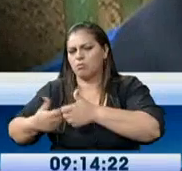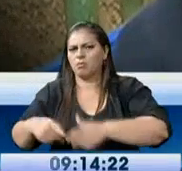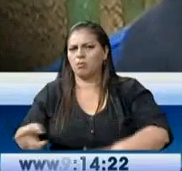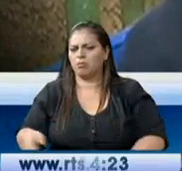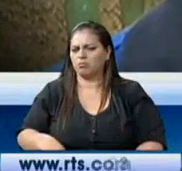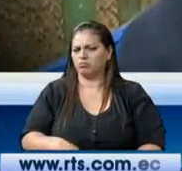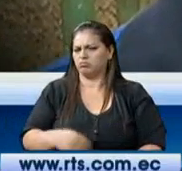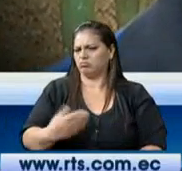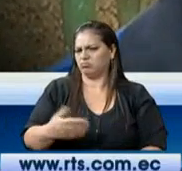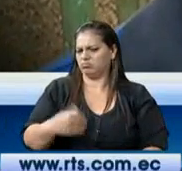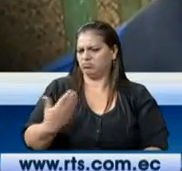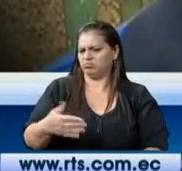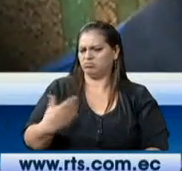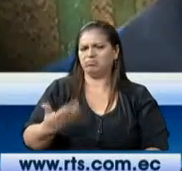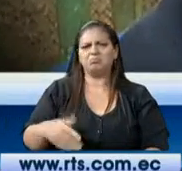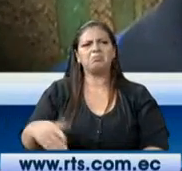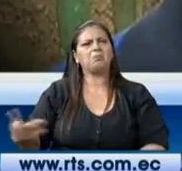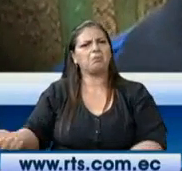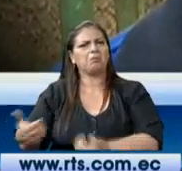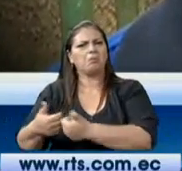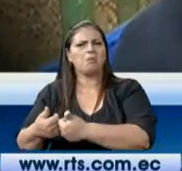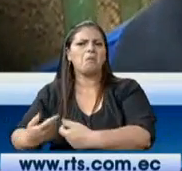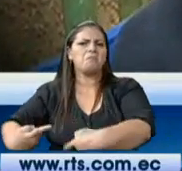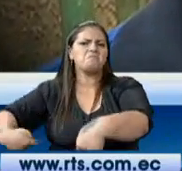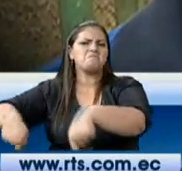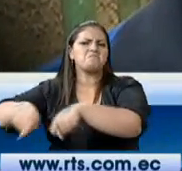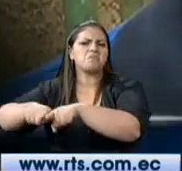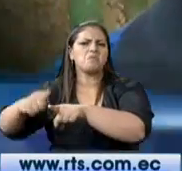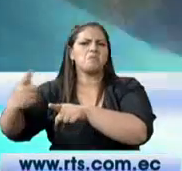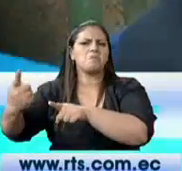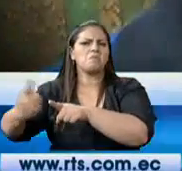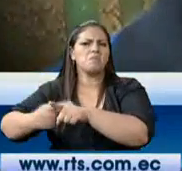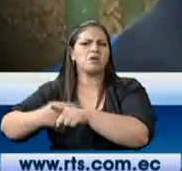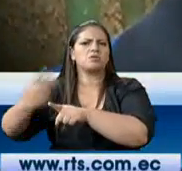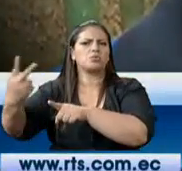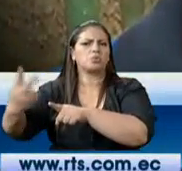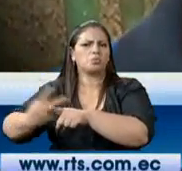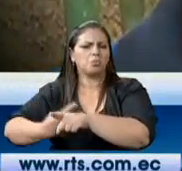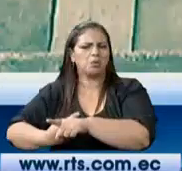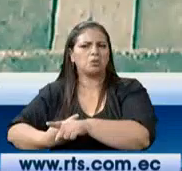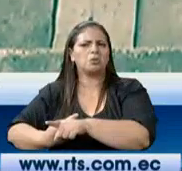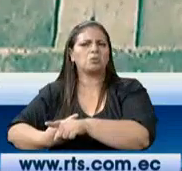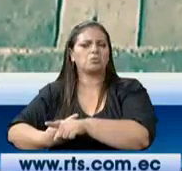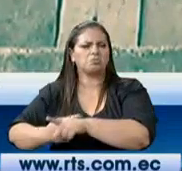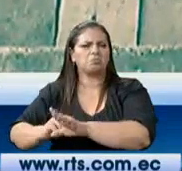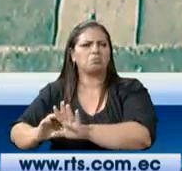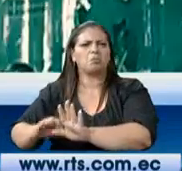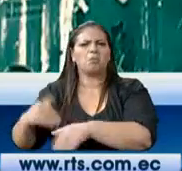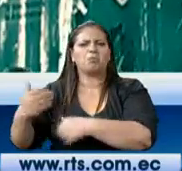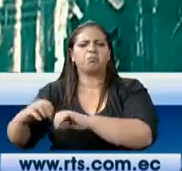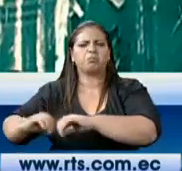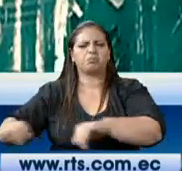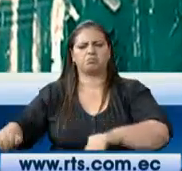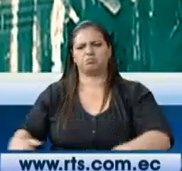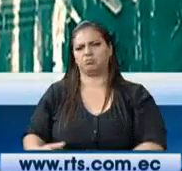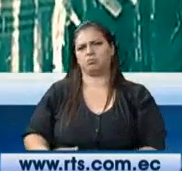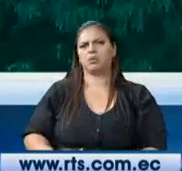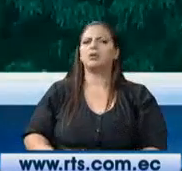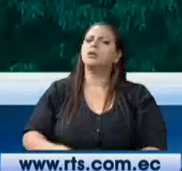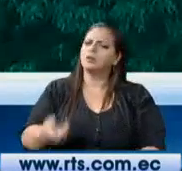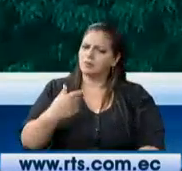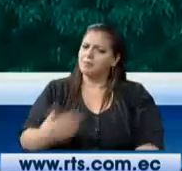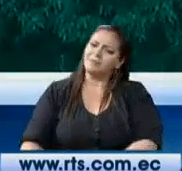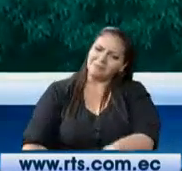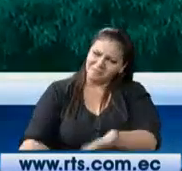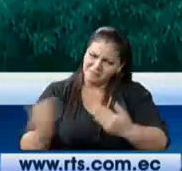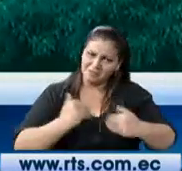se fue, vivió aquí con una chica hace como dos meses. Yo, ni los ceros se lo llevan a la casa, yo viví. Le abrió la puerta de su modesta casa en Lomas